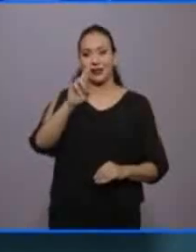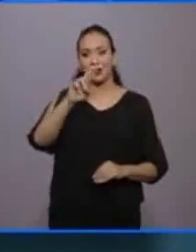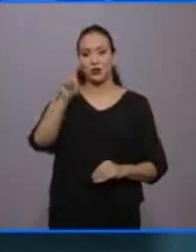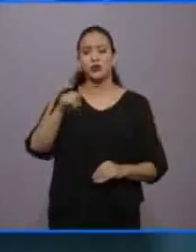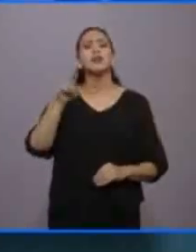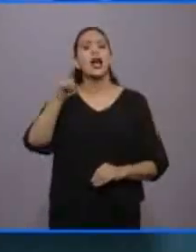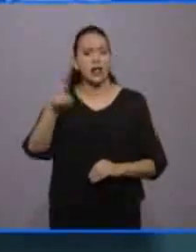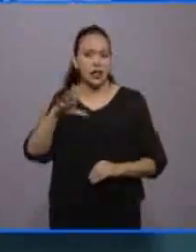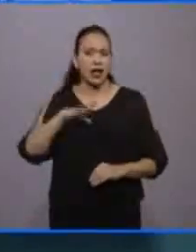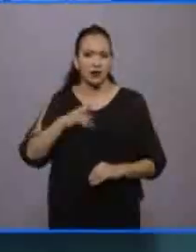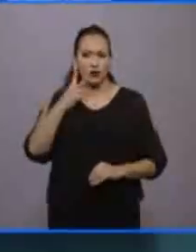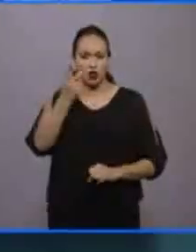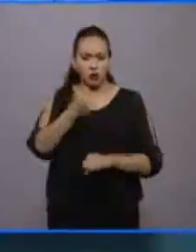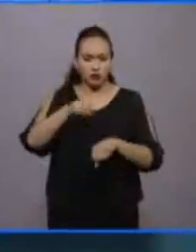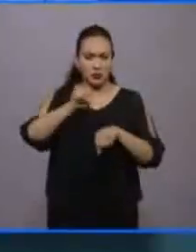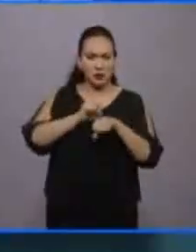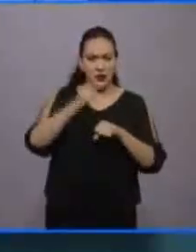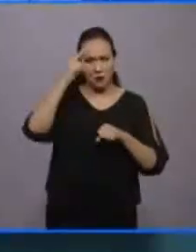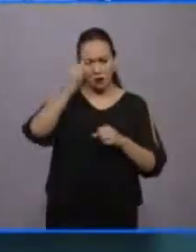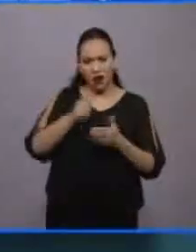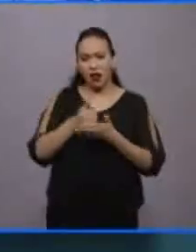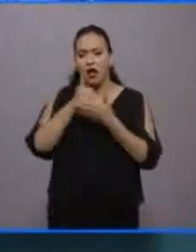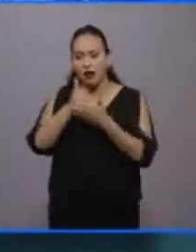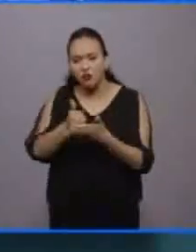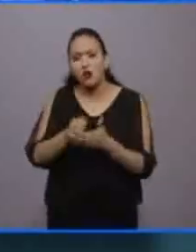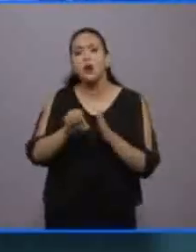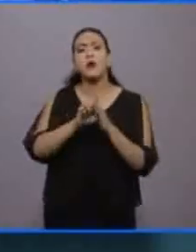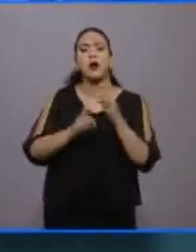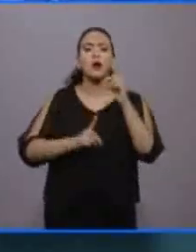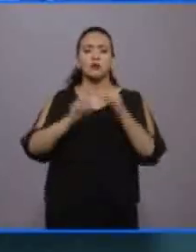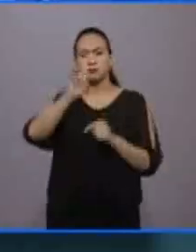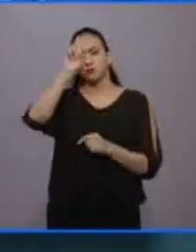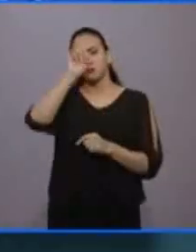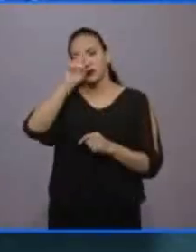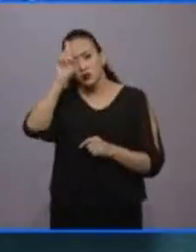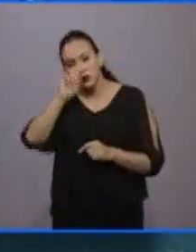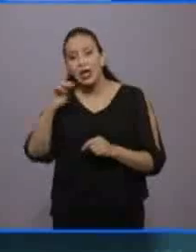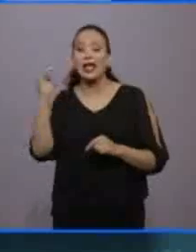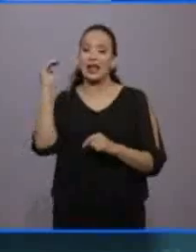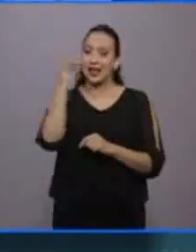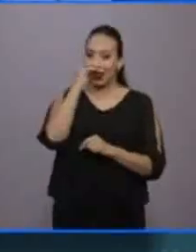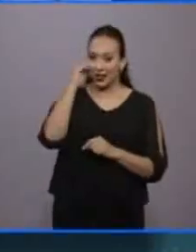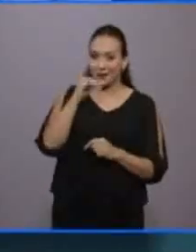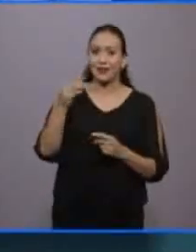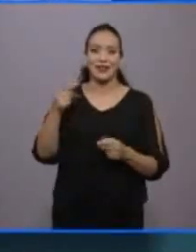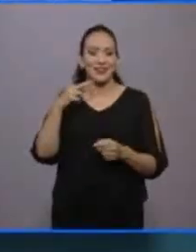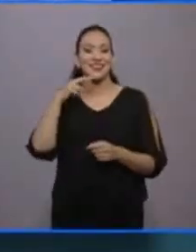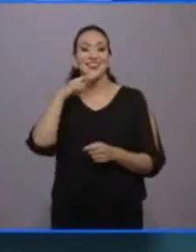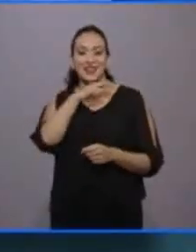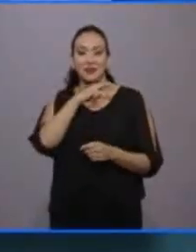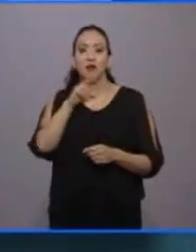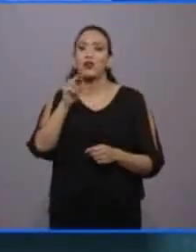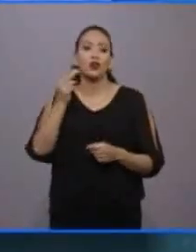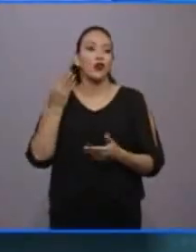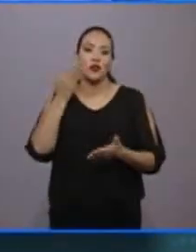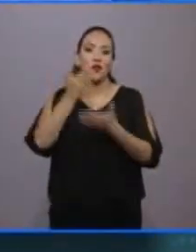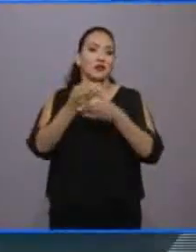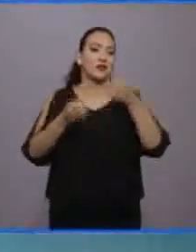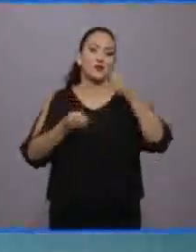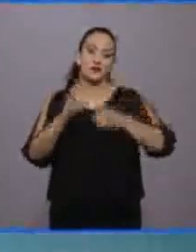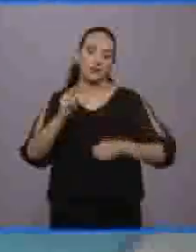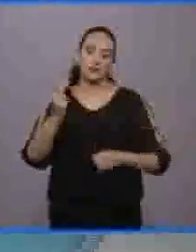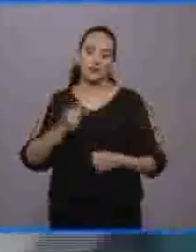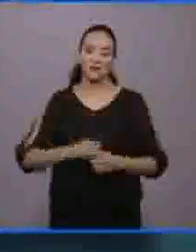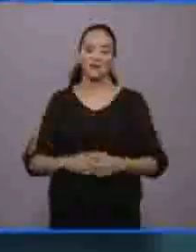durante 2 semanas para ayudar a la ciudadanía a resolver sus conflictos de forma gratuita, ágil y sin necesidad de un juicio.